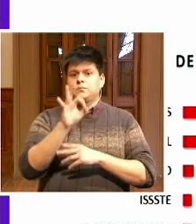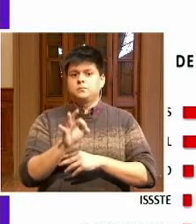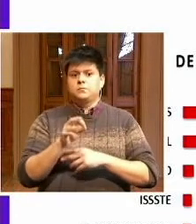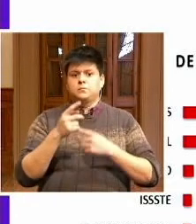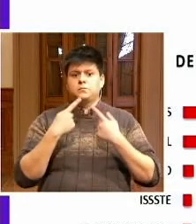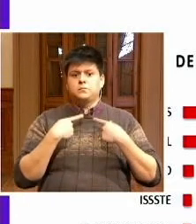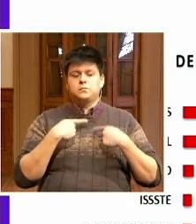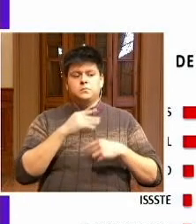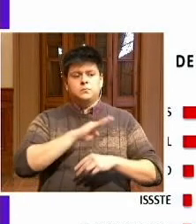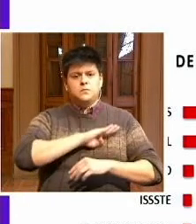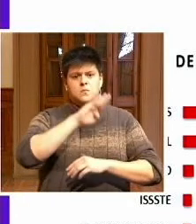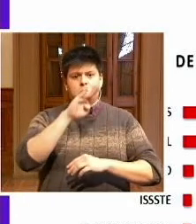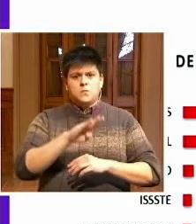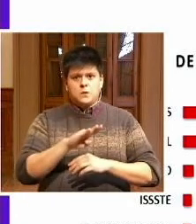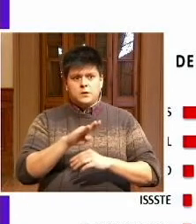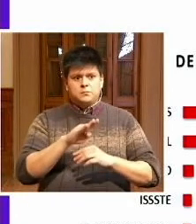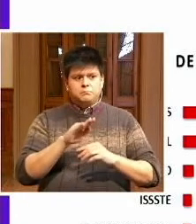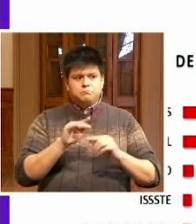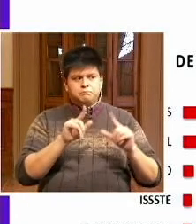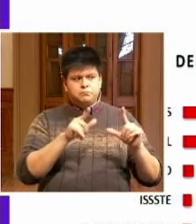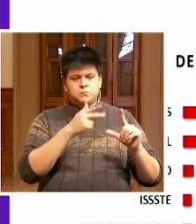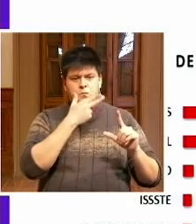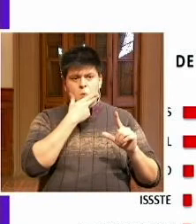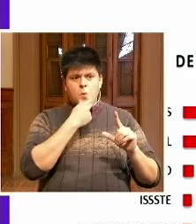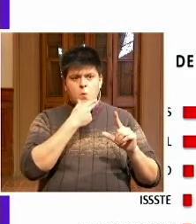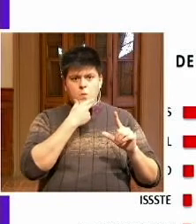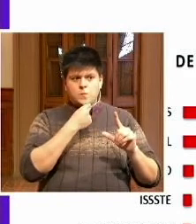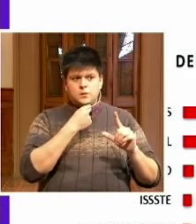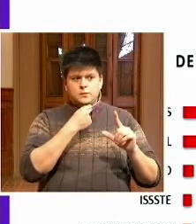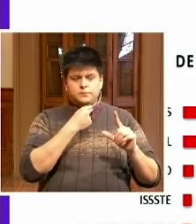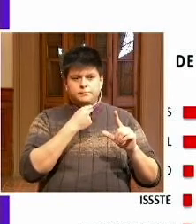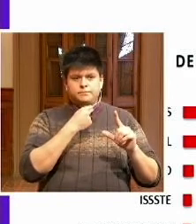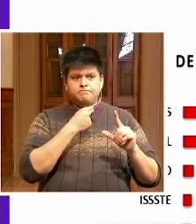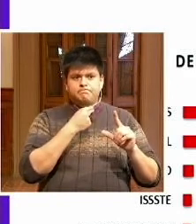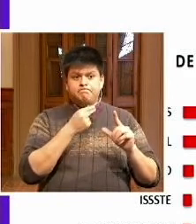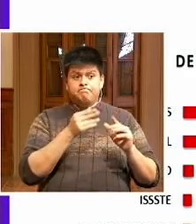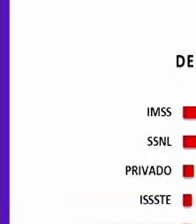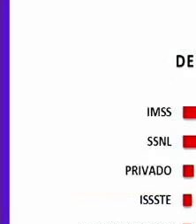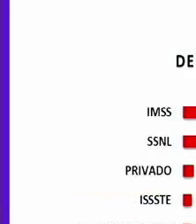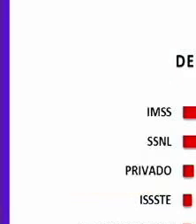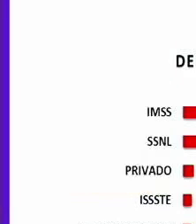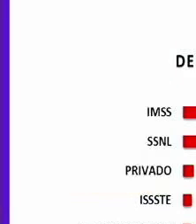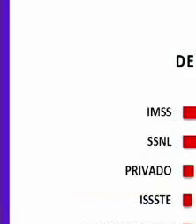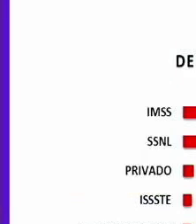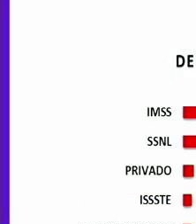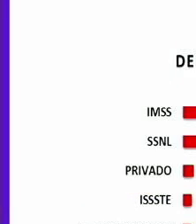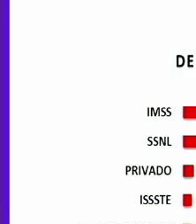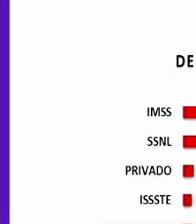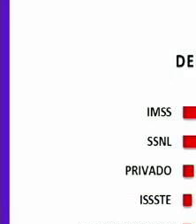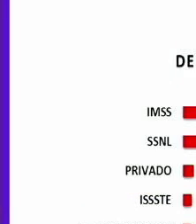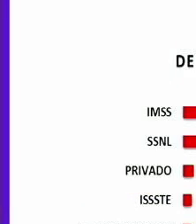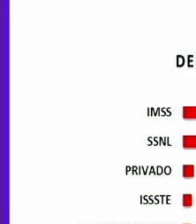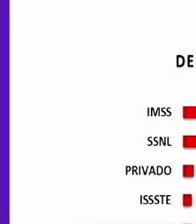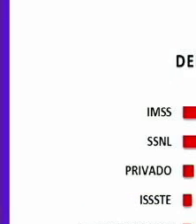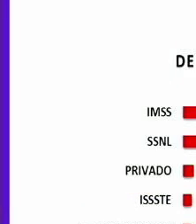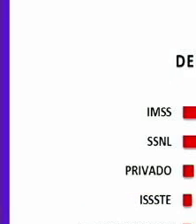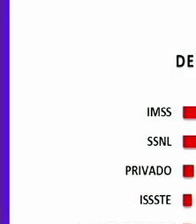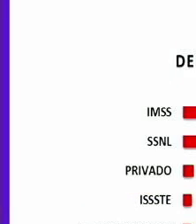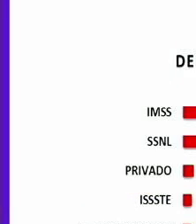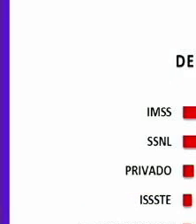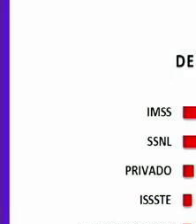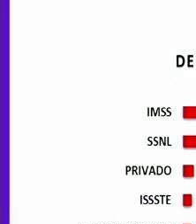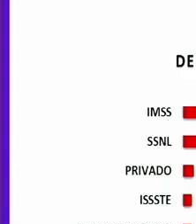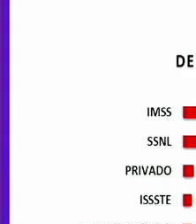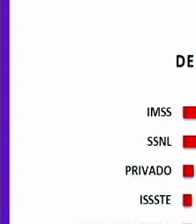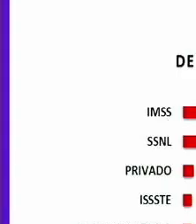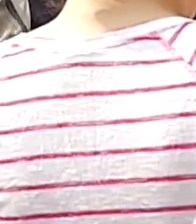fallecidos eran del sexo masculino. Las defunciones han ocurrido principalmente en el municipio de Monterrey y en el Instituto